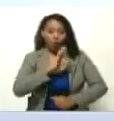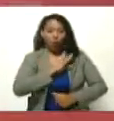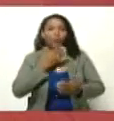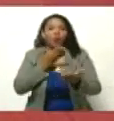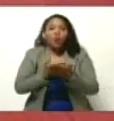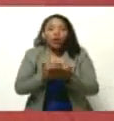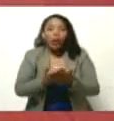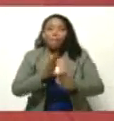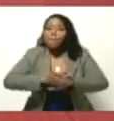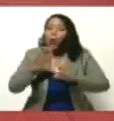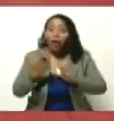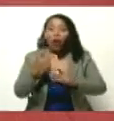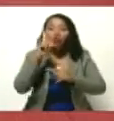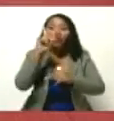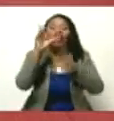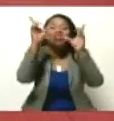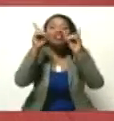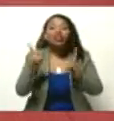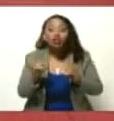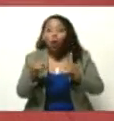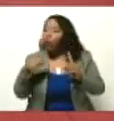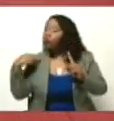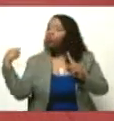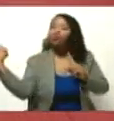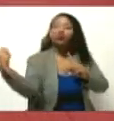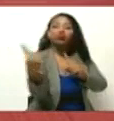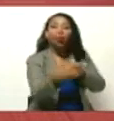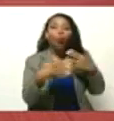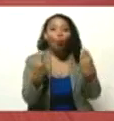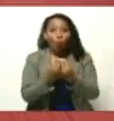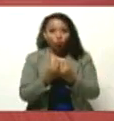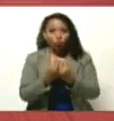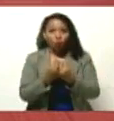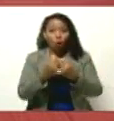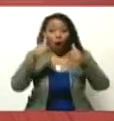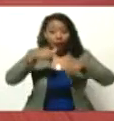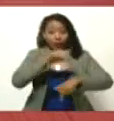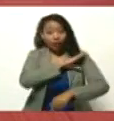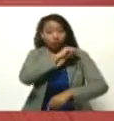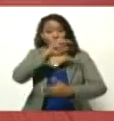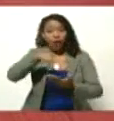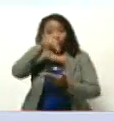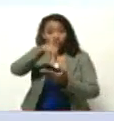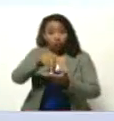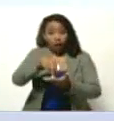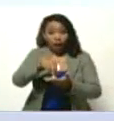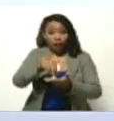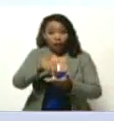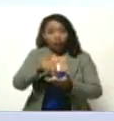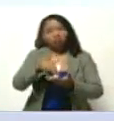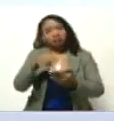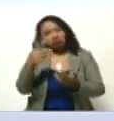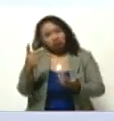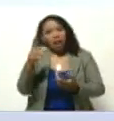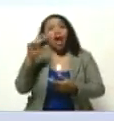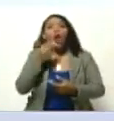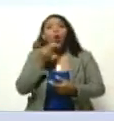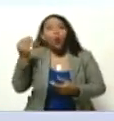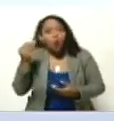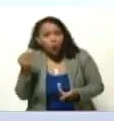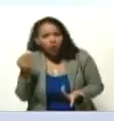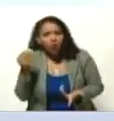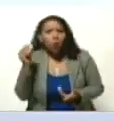propuesta. ¿Por qué? Porque es una decisión tomada en un colectivo. Esta dirección nacional, y ambas pues, la JPSUV y el